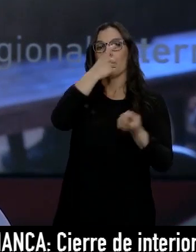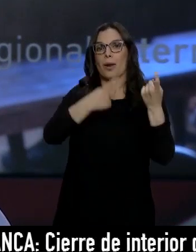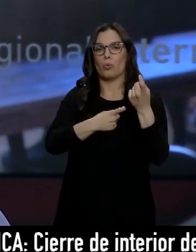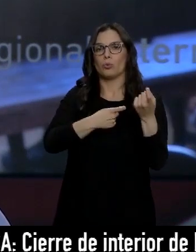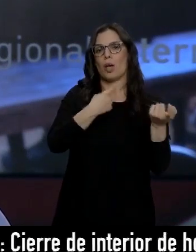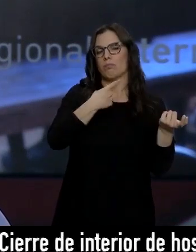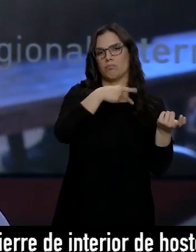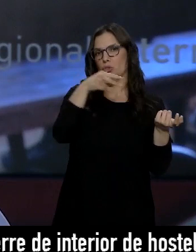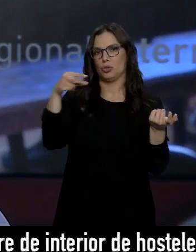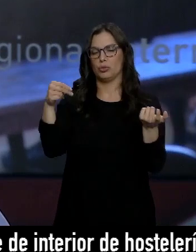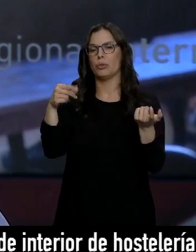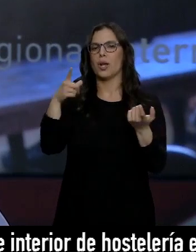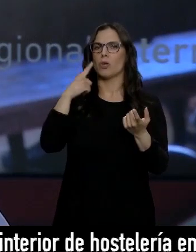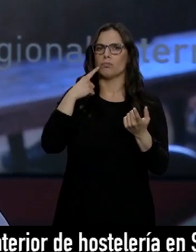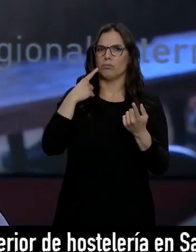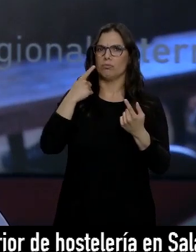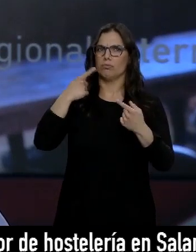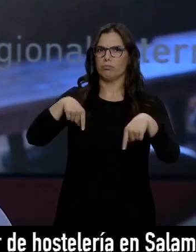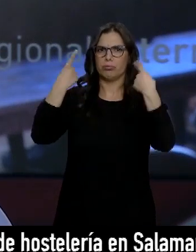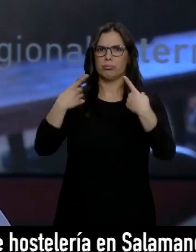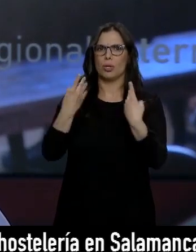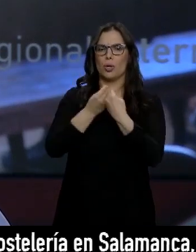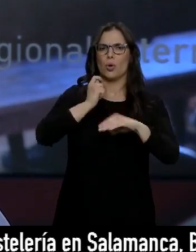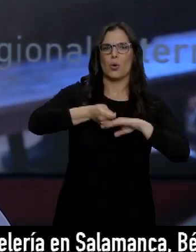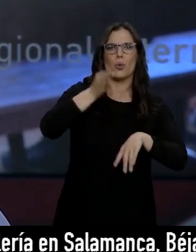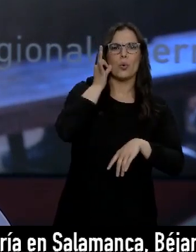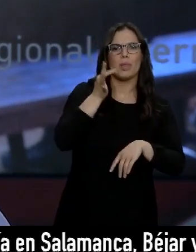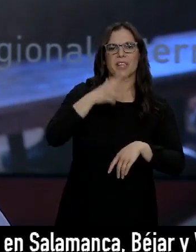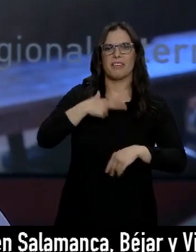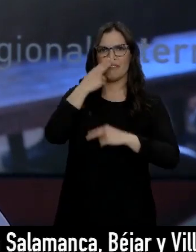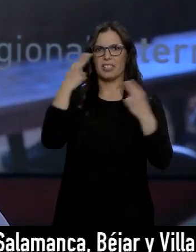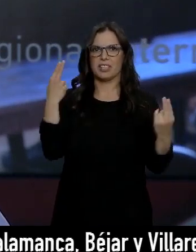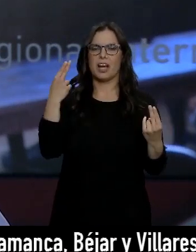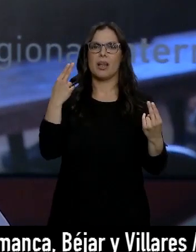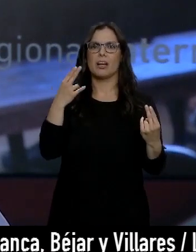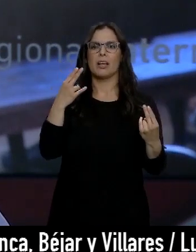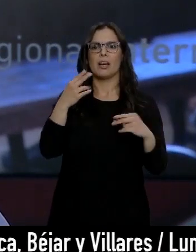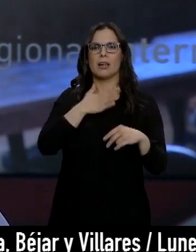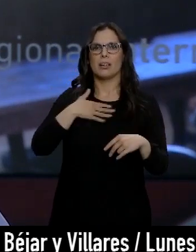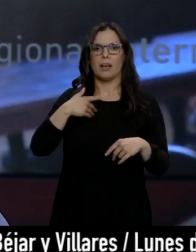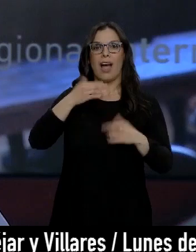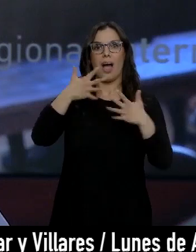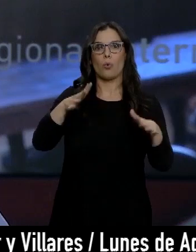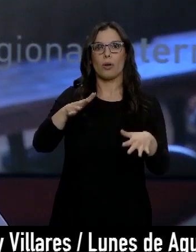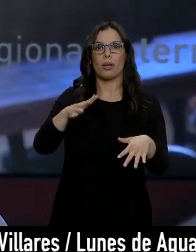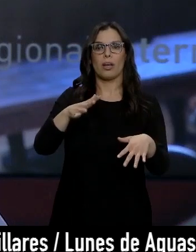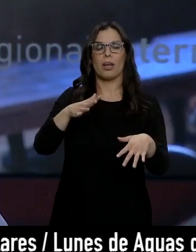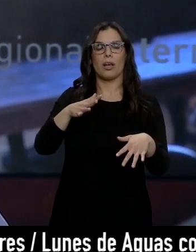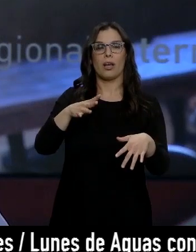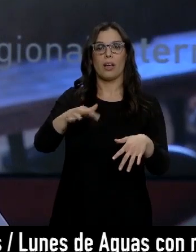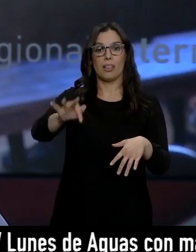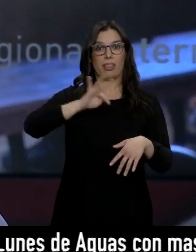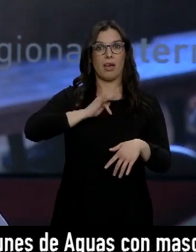las partes, pero se ha enfrentado con la jueza y la fiscal para dirigirse sin tener turno de palabra al jurado. Thais